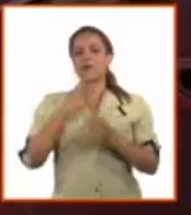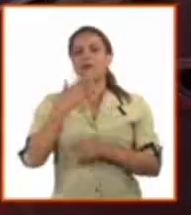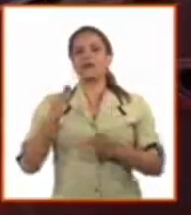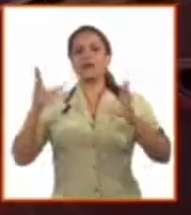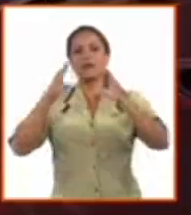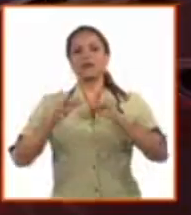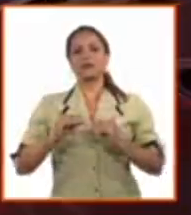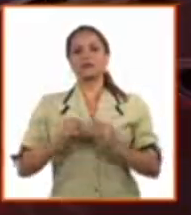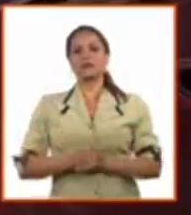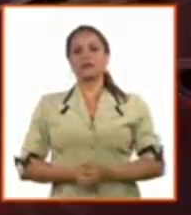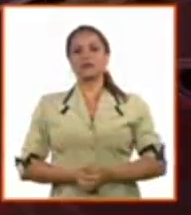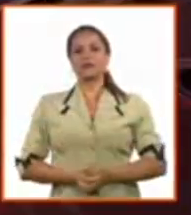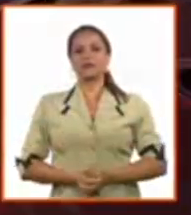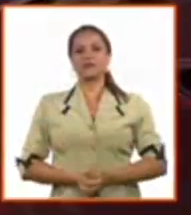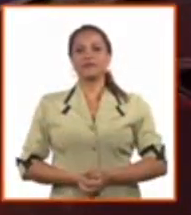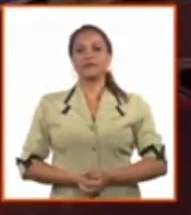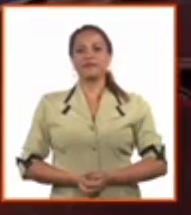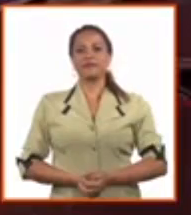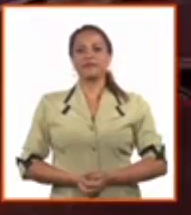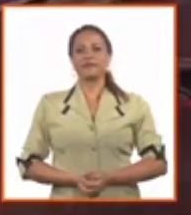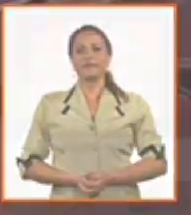muy buenas noches